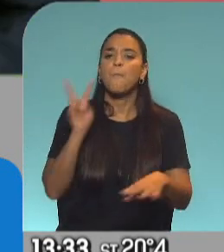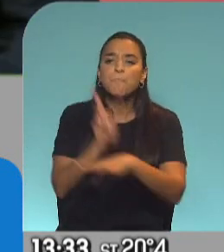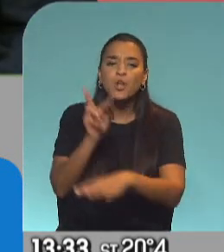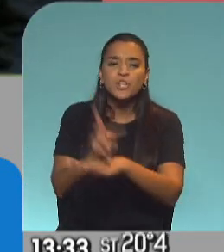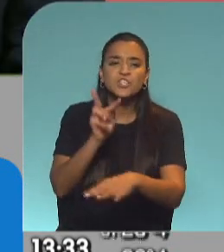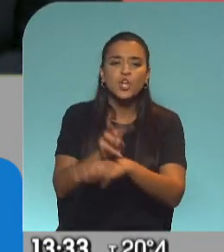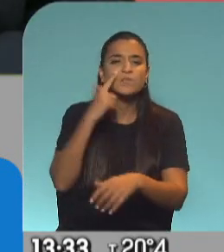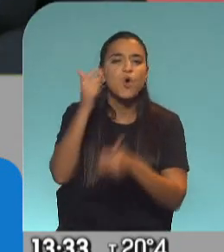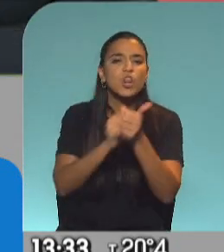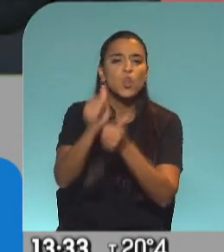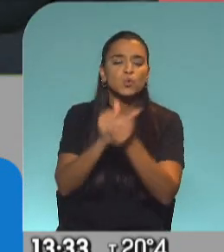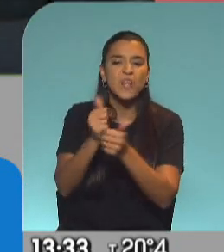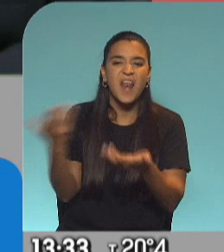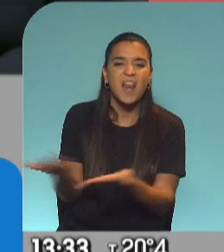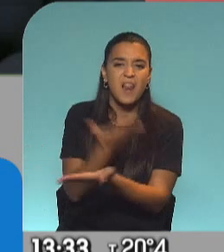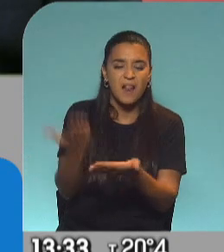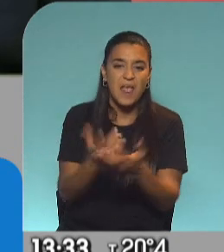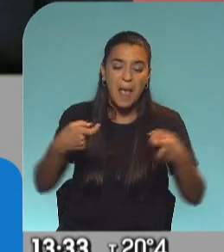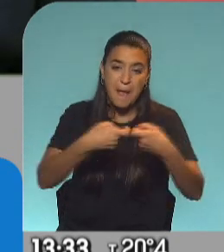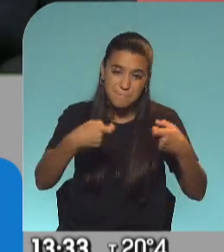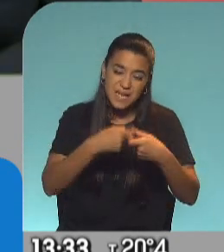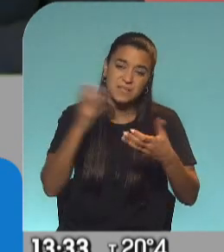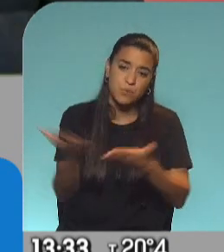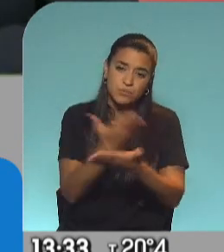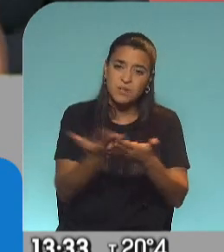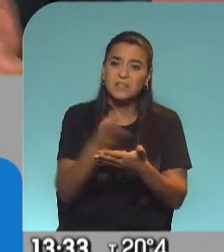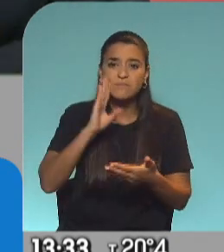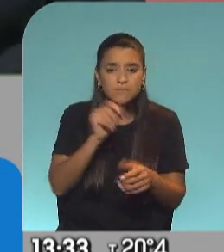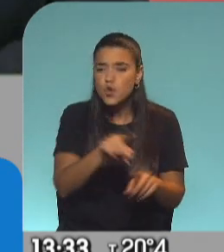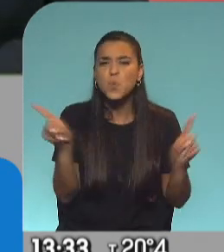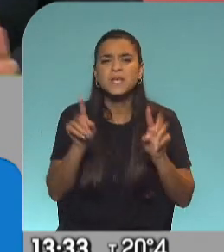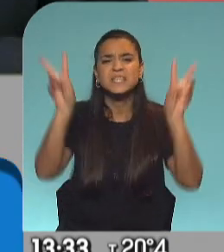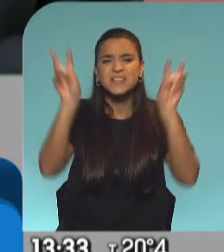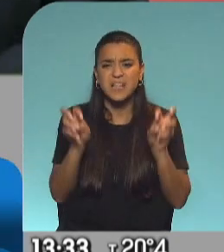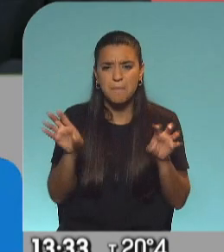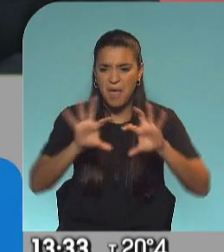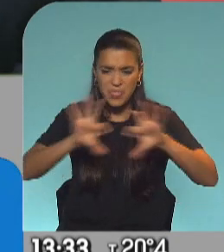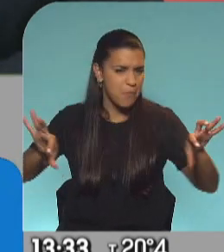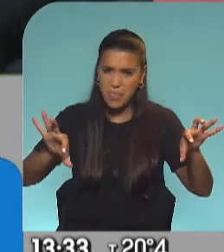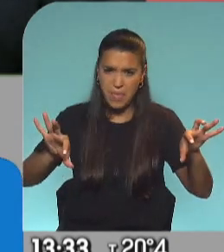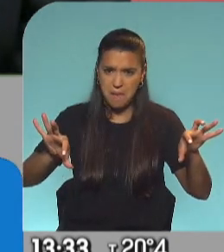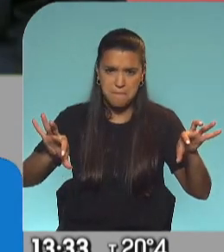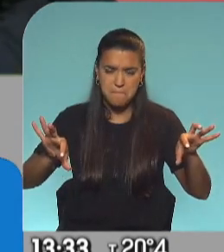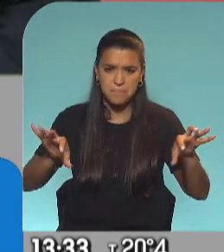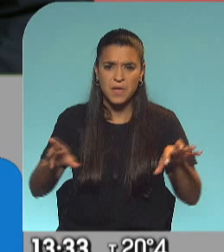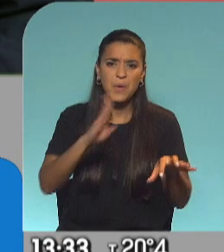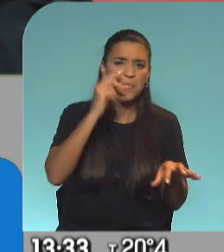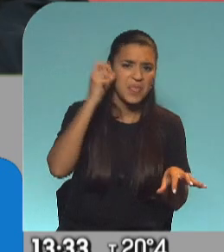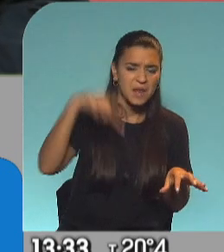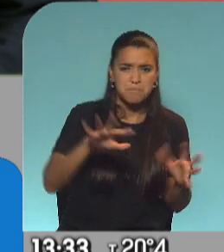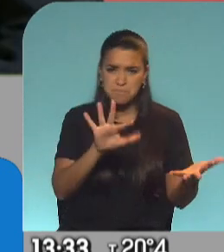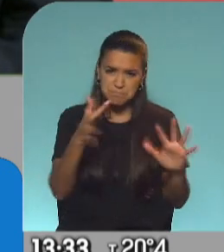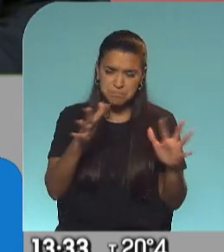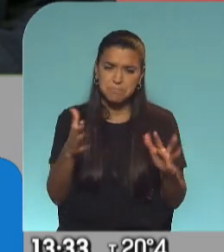proteccionismo industrial a las empresas y a la producción estadounidense no es un tema que los divida demasiado. Joe Biden más o